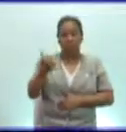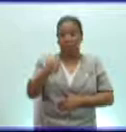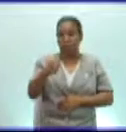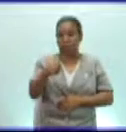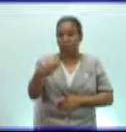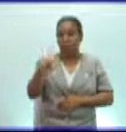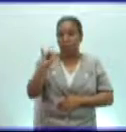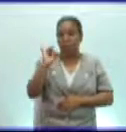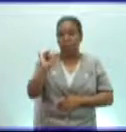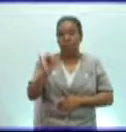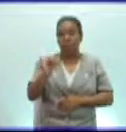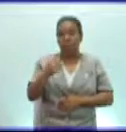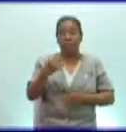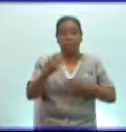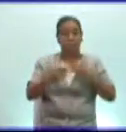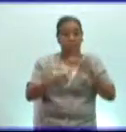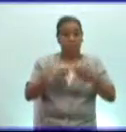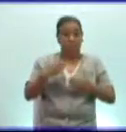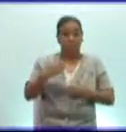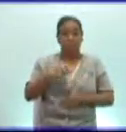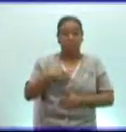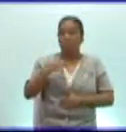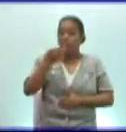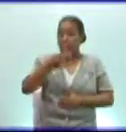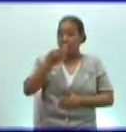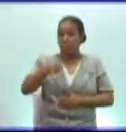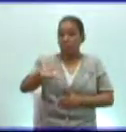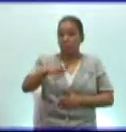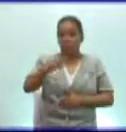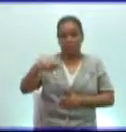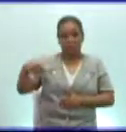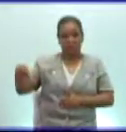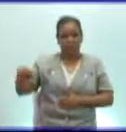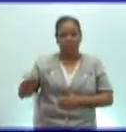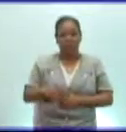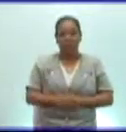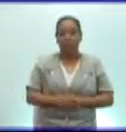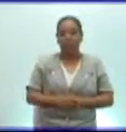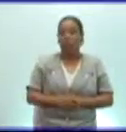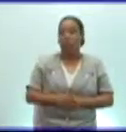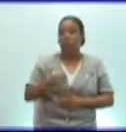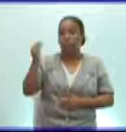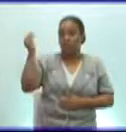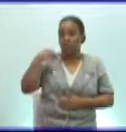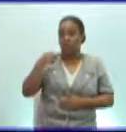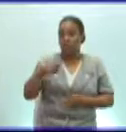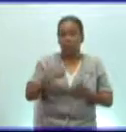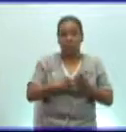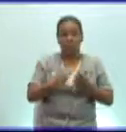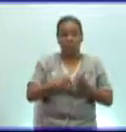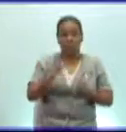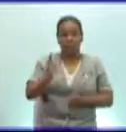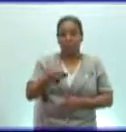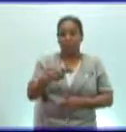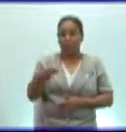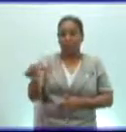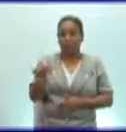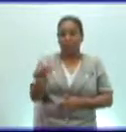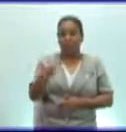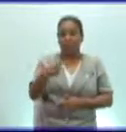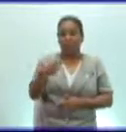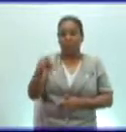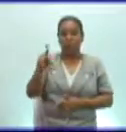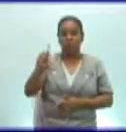que yo voy hablando, ustedes van a ir tomando nota. Si conocemos que esta es la expresión para calcular el pH,